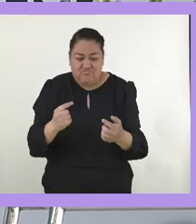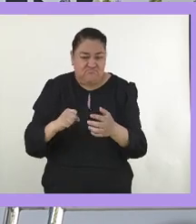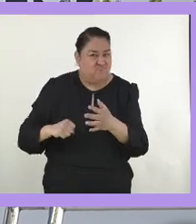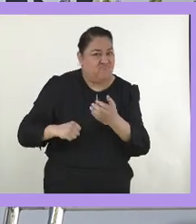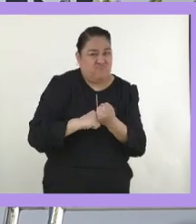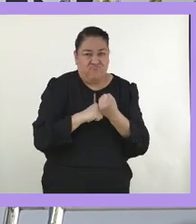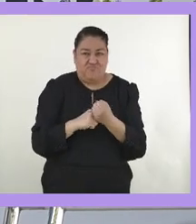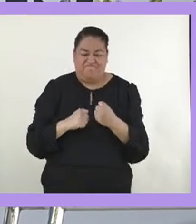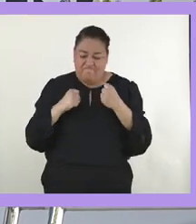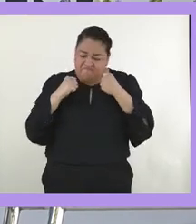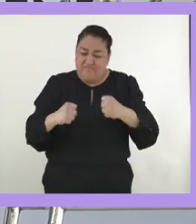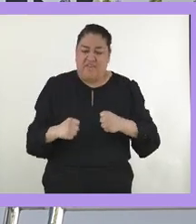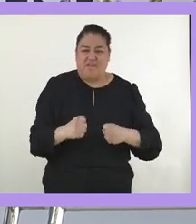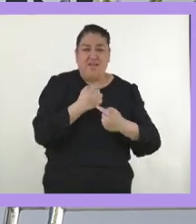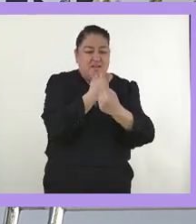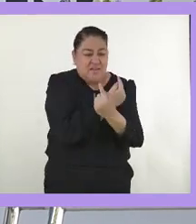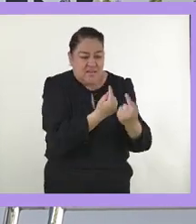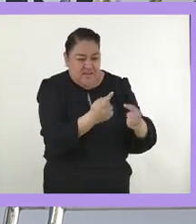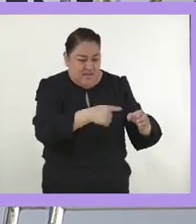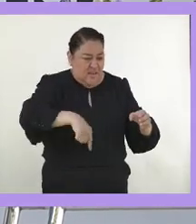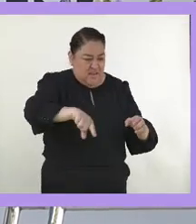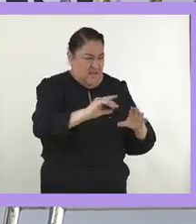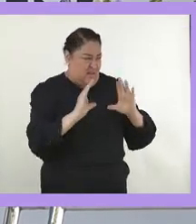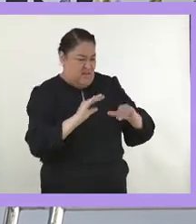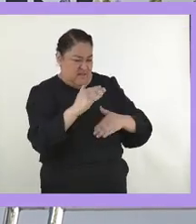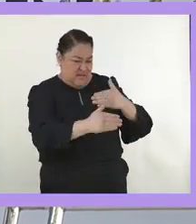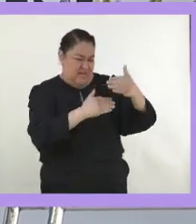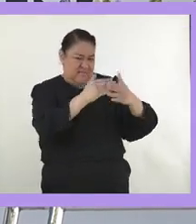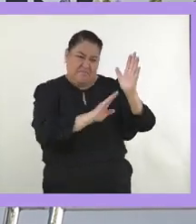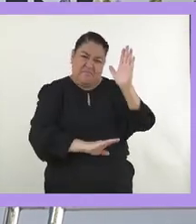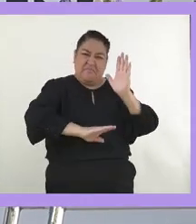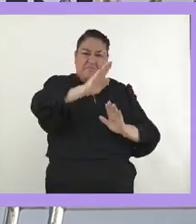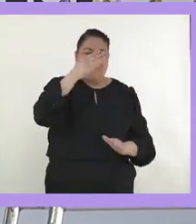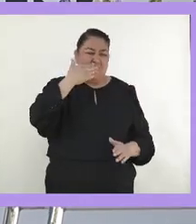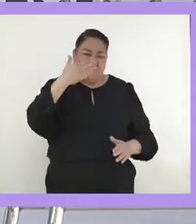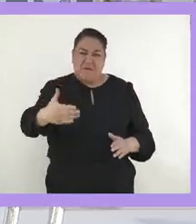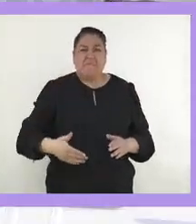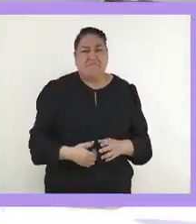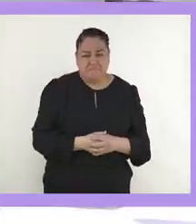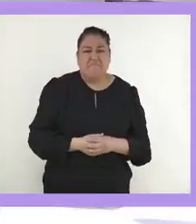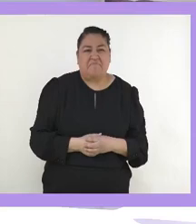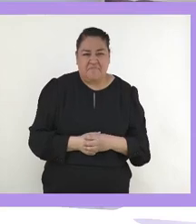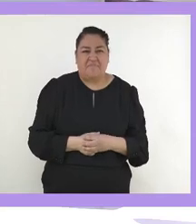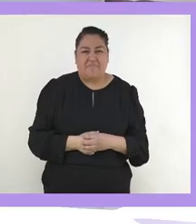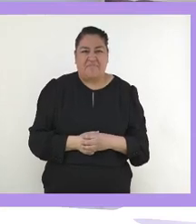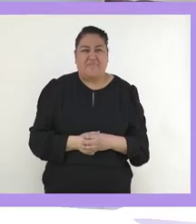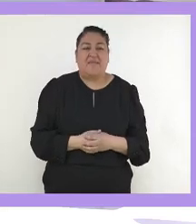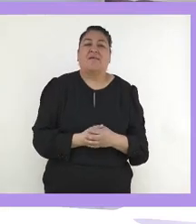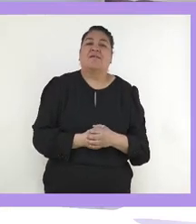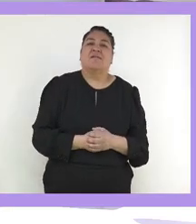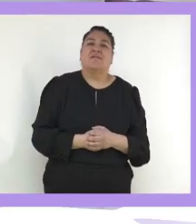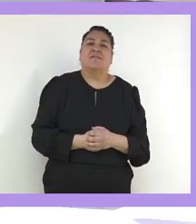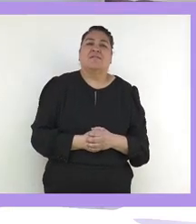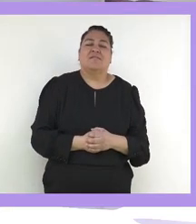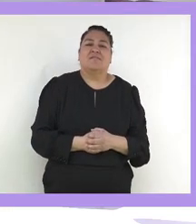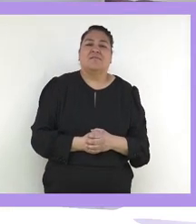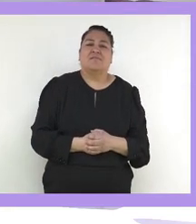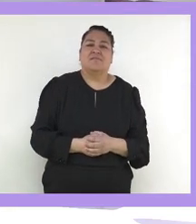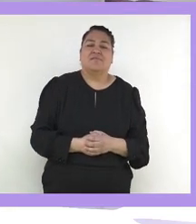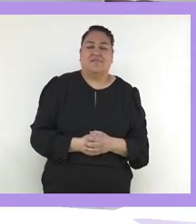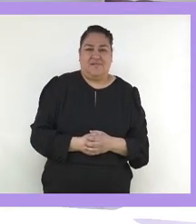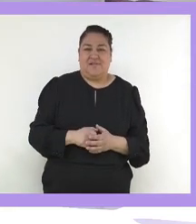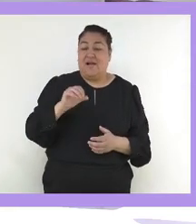que son pues todas las niñas que hoy están jugando en el país al fútbol Andrea sí muy muy buenos días